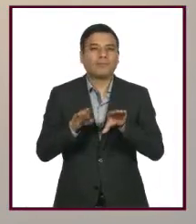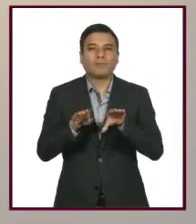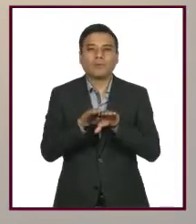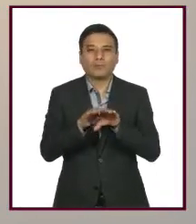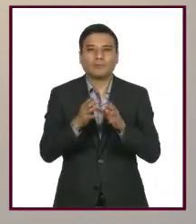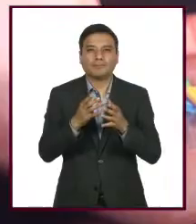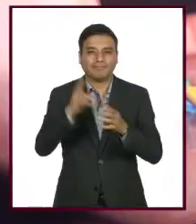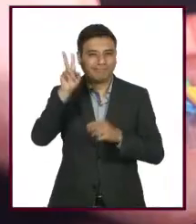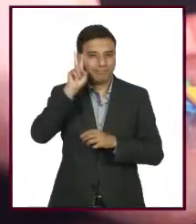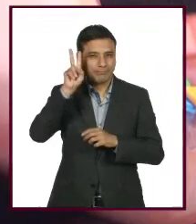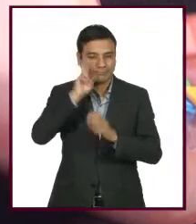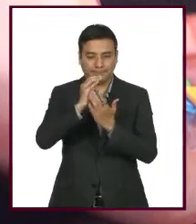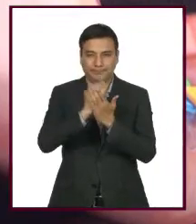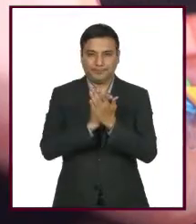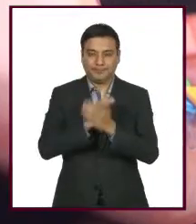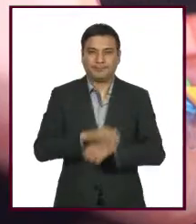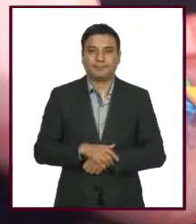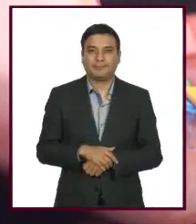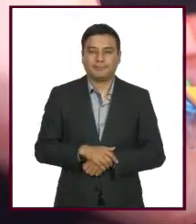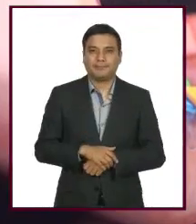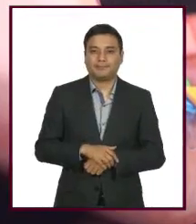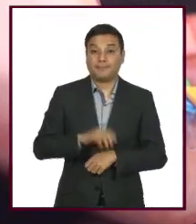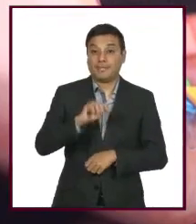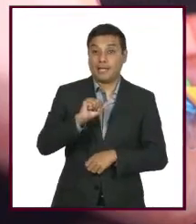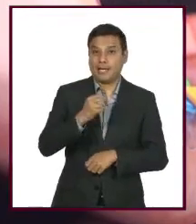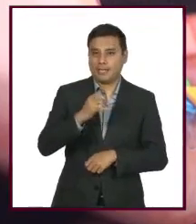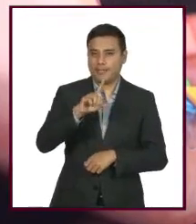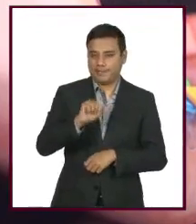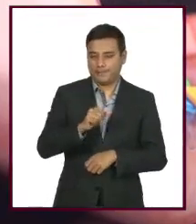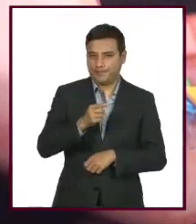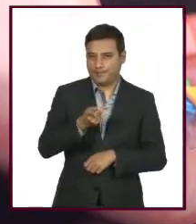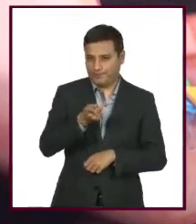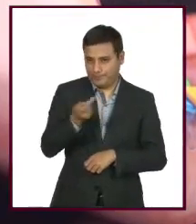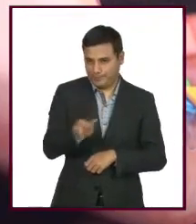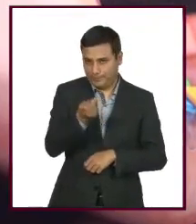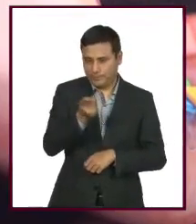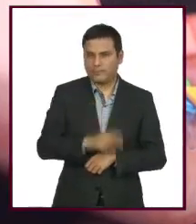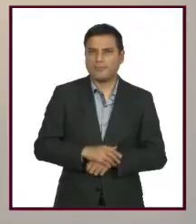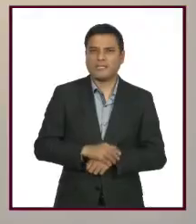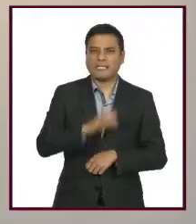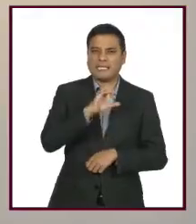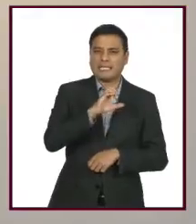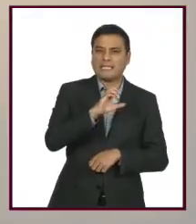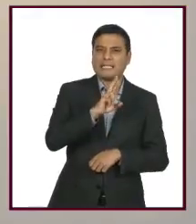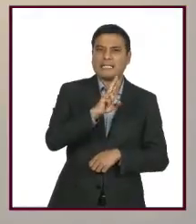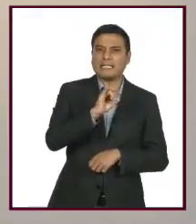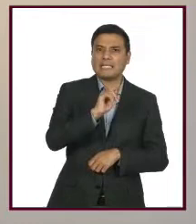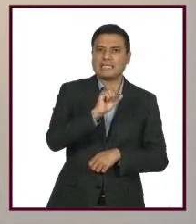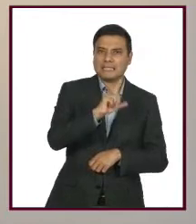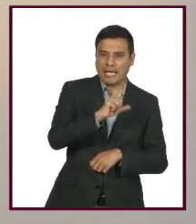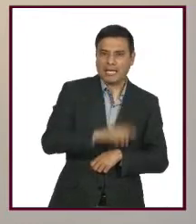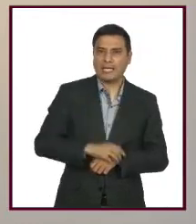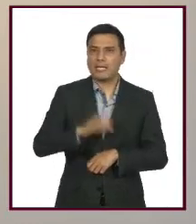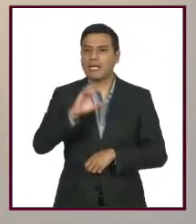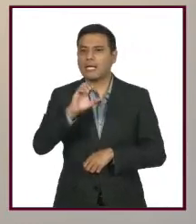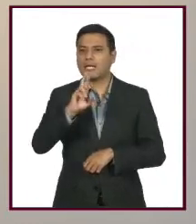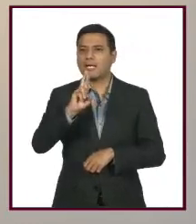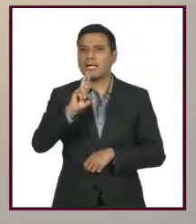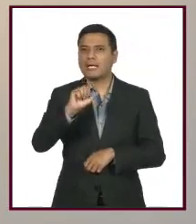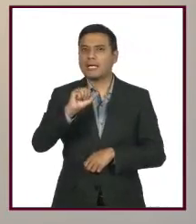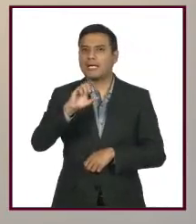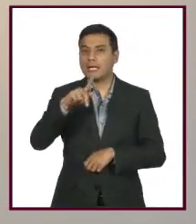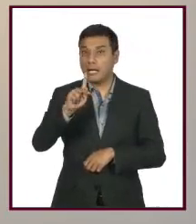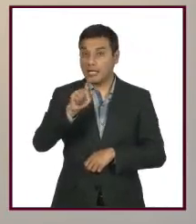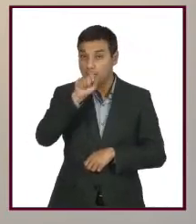sustancia. Adri Mayanín, ¿el cristal es el crack? No, es distinto, ese es otro tipo